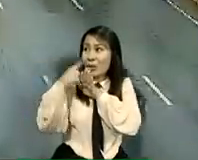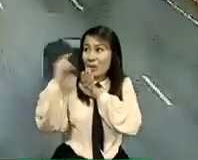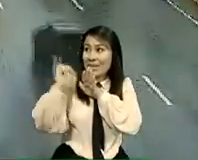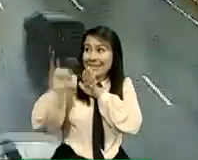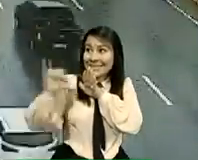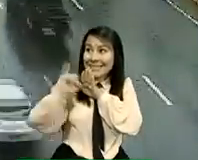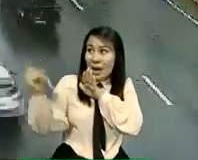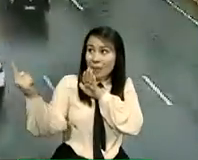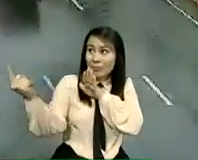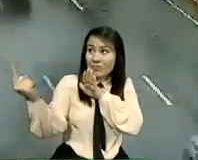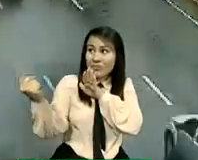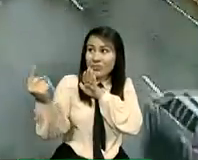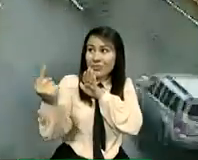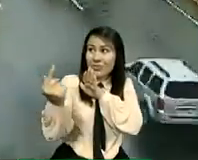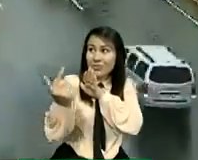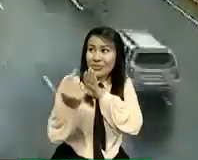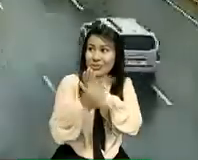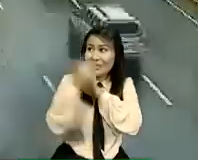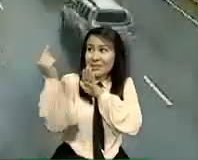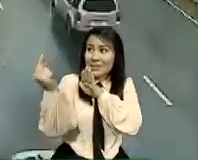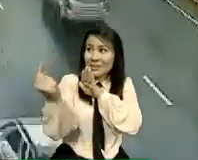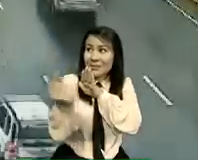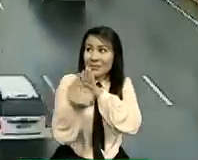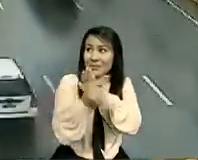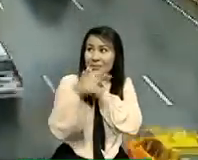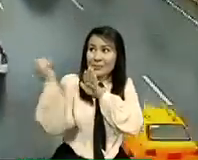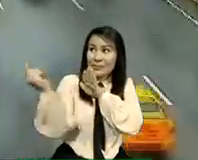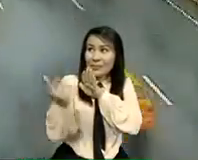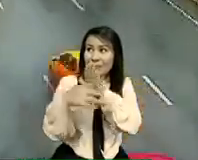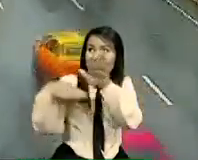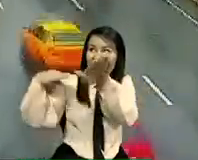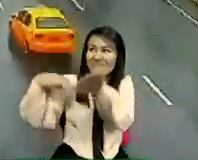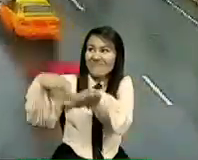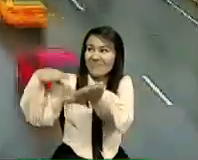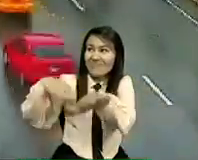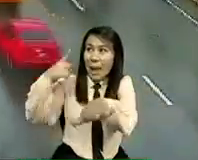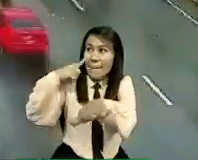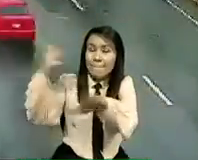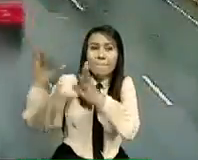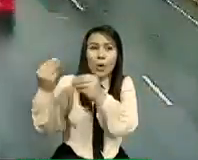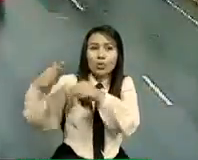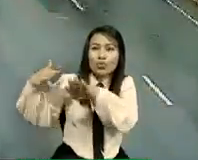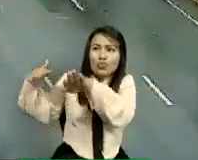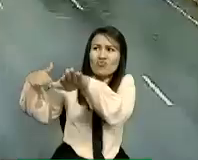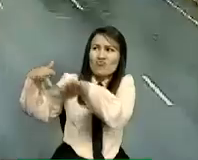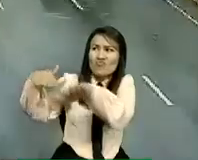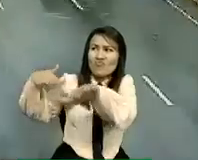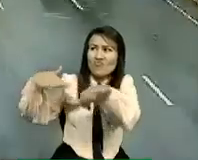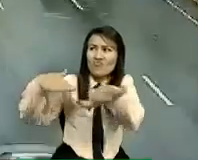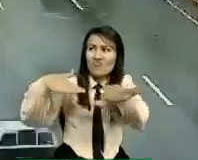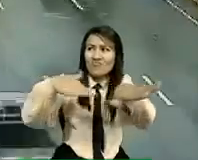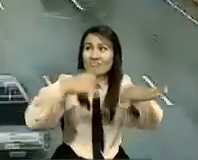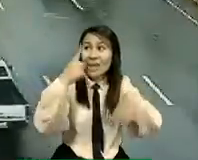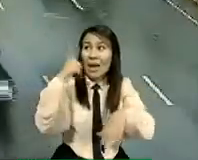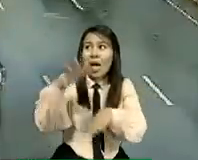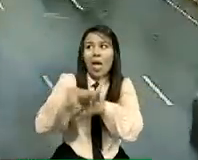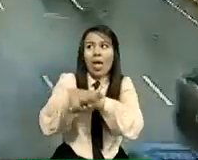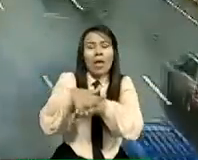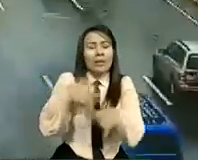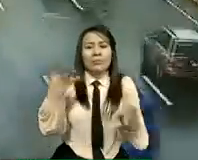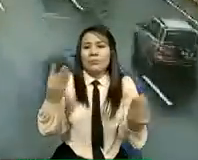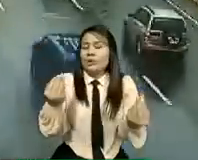hacia el puente de la Unidad Nacional, ustedes ya pueden apreciar cómo está la circulación vehicular, muy